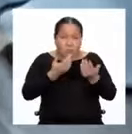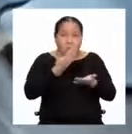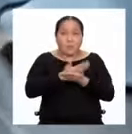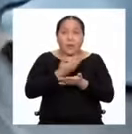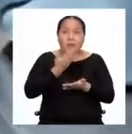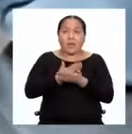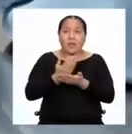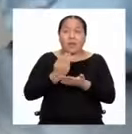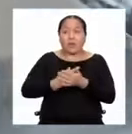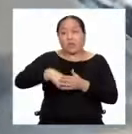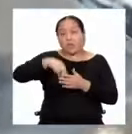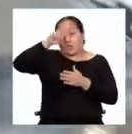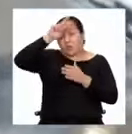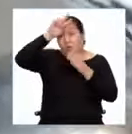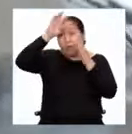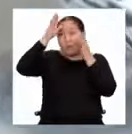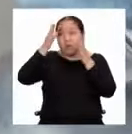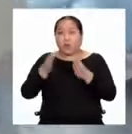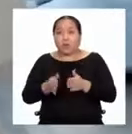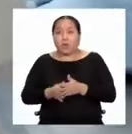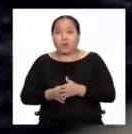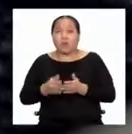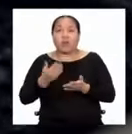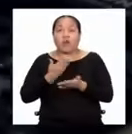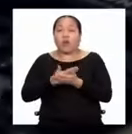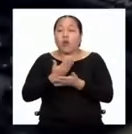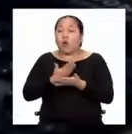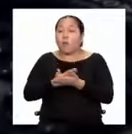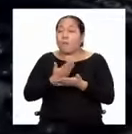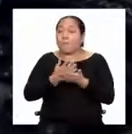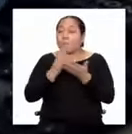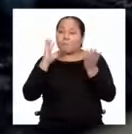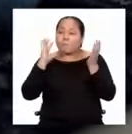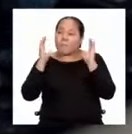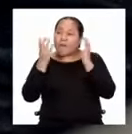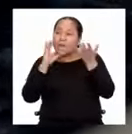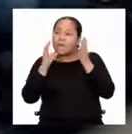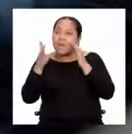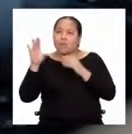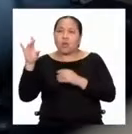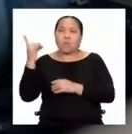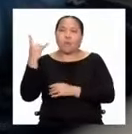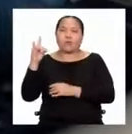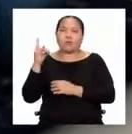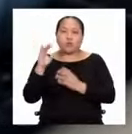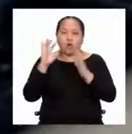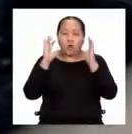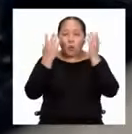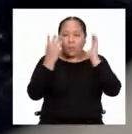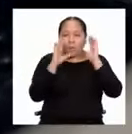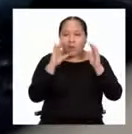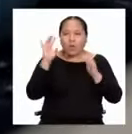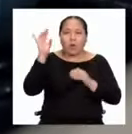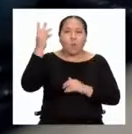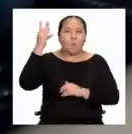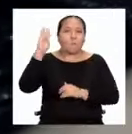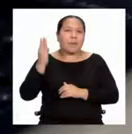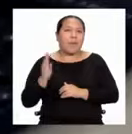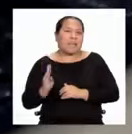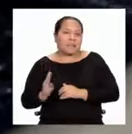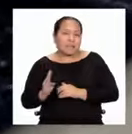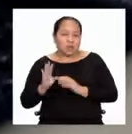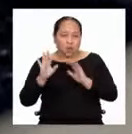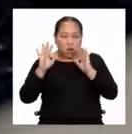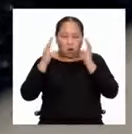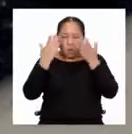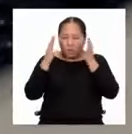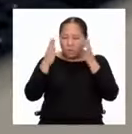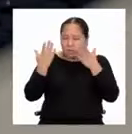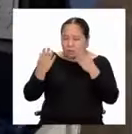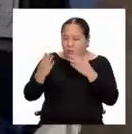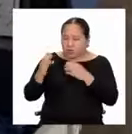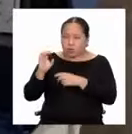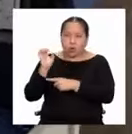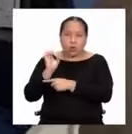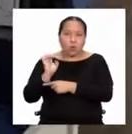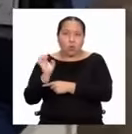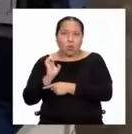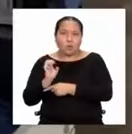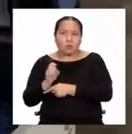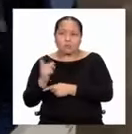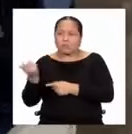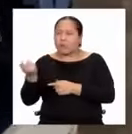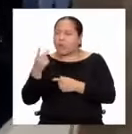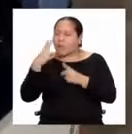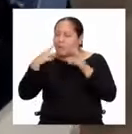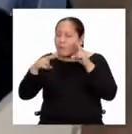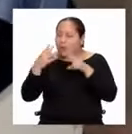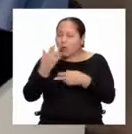peruanos, comparando con bolivianos, con brasileños y ecuatorianos. Para ver qué compartimos en común todos nosotros. Es